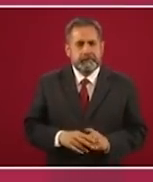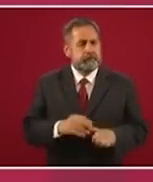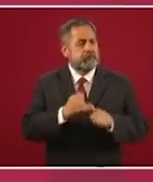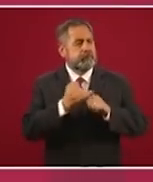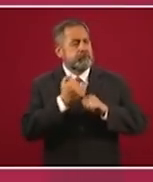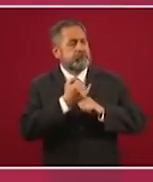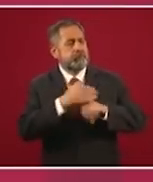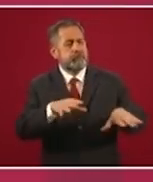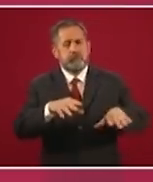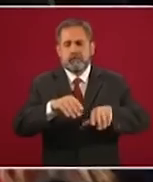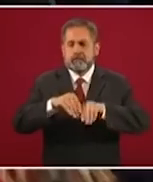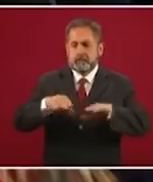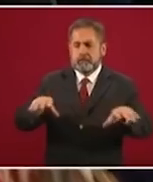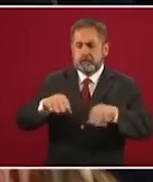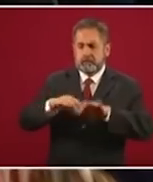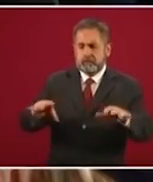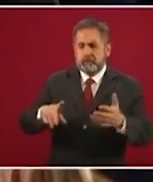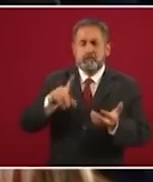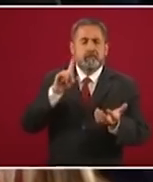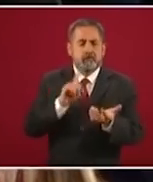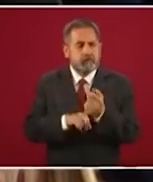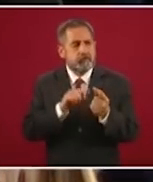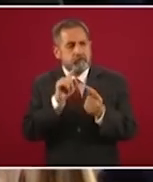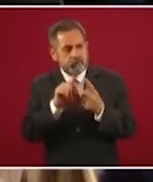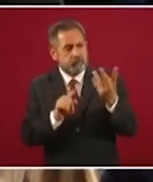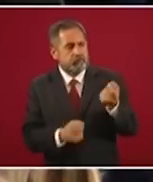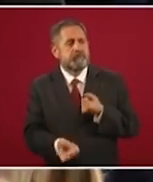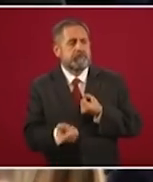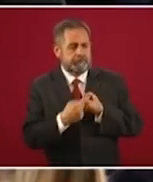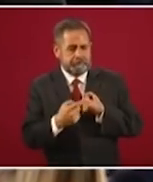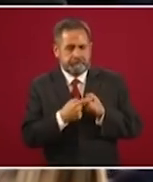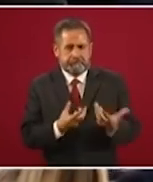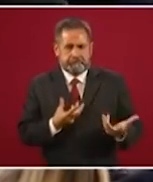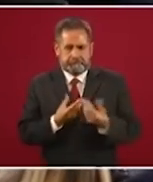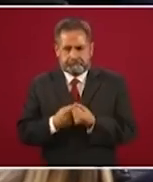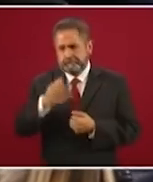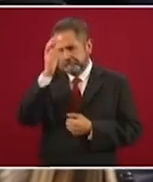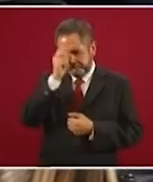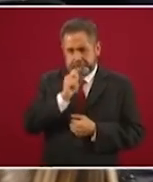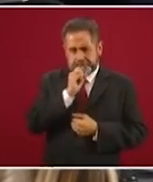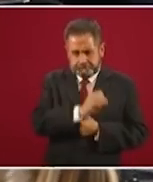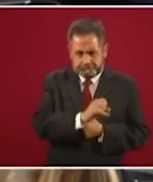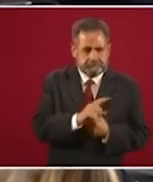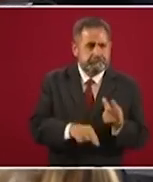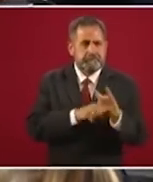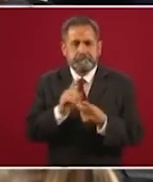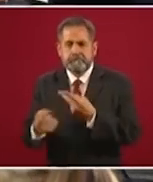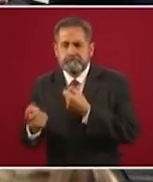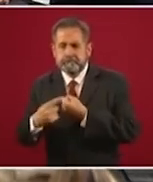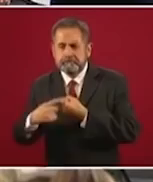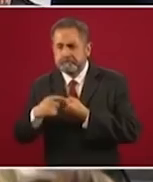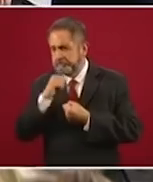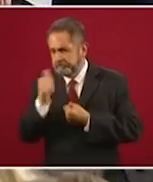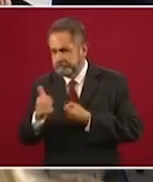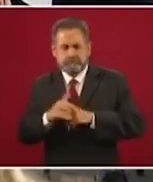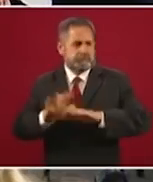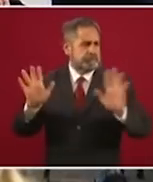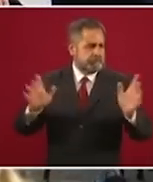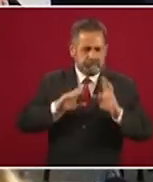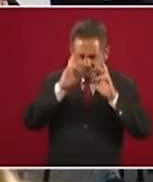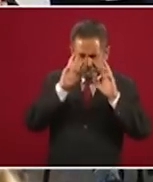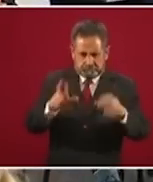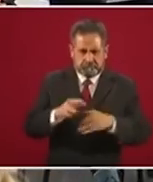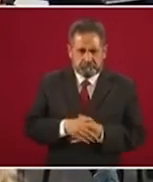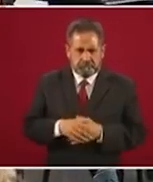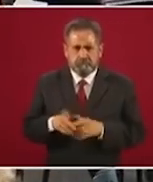informar en dónde se logró el acuerdo, en dónde no, y